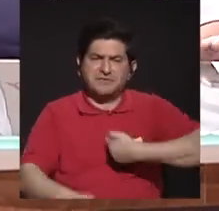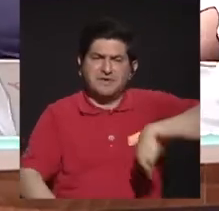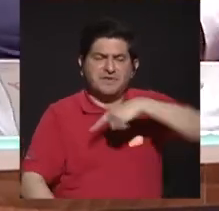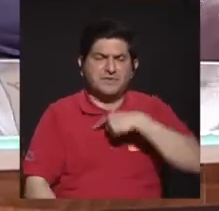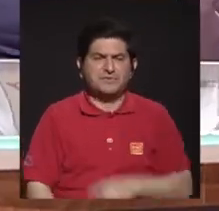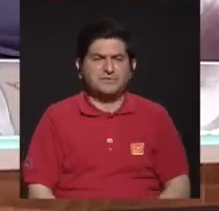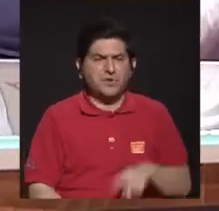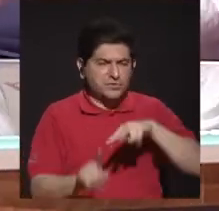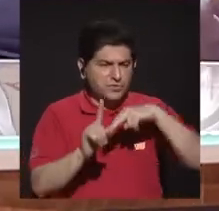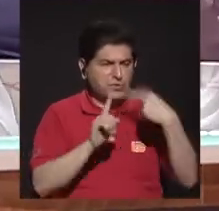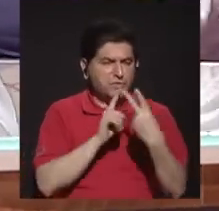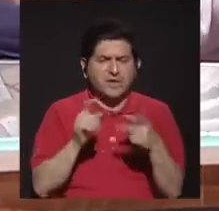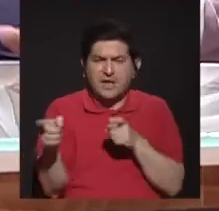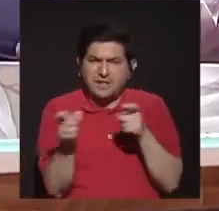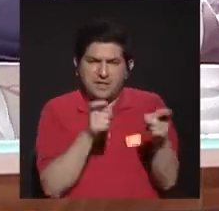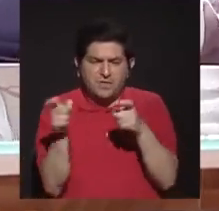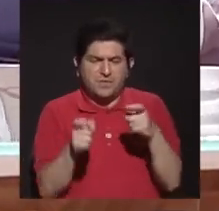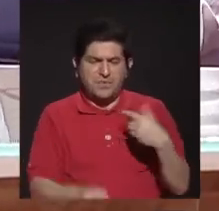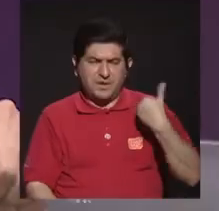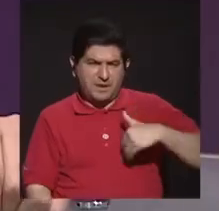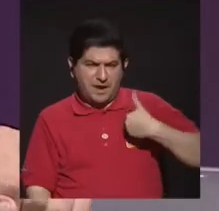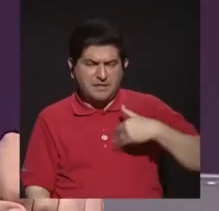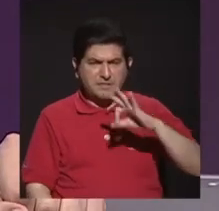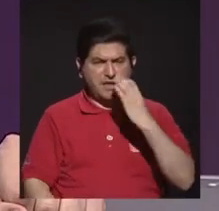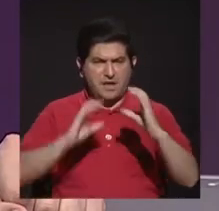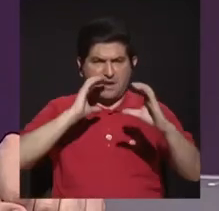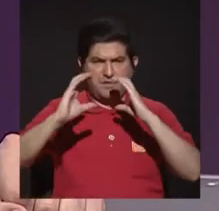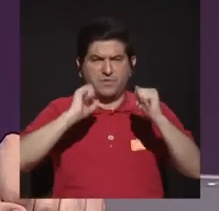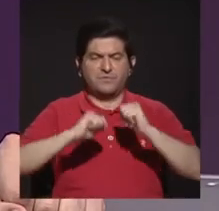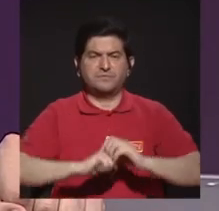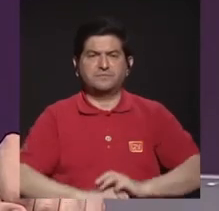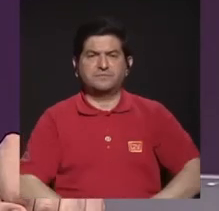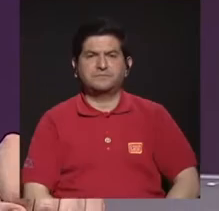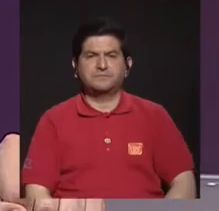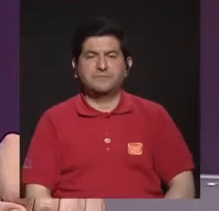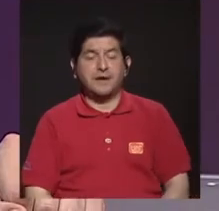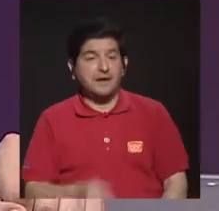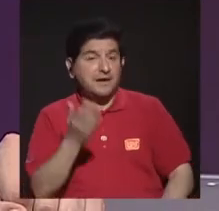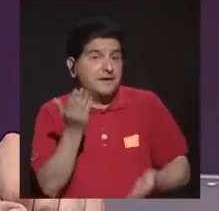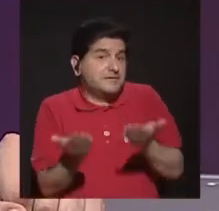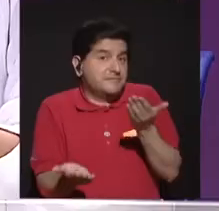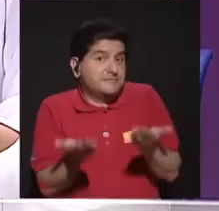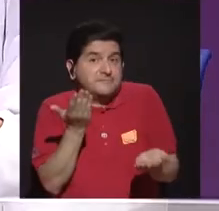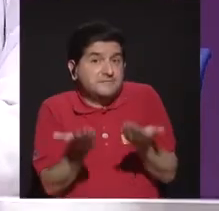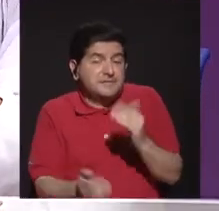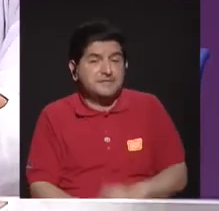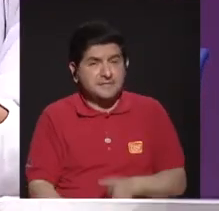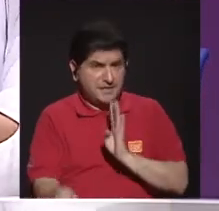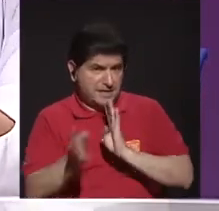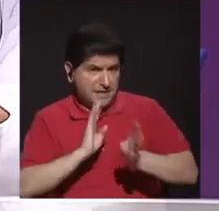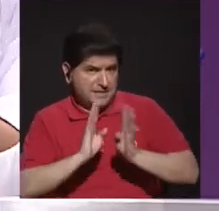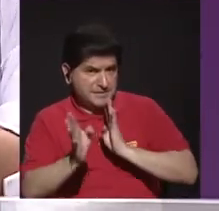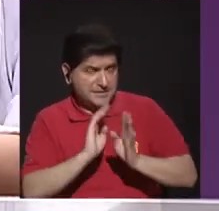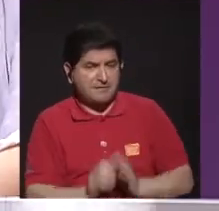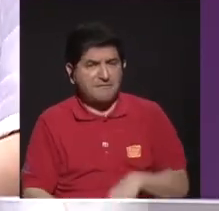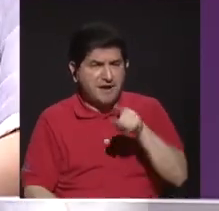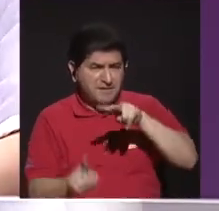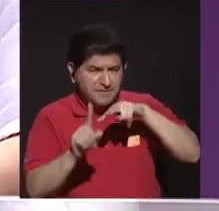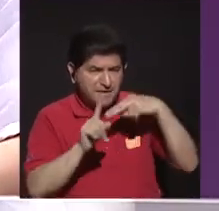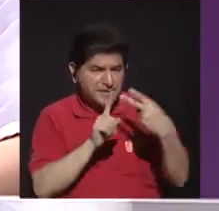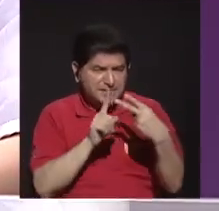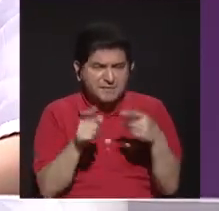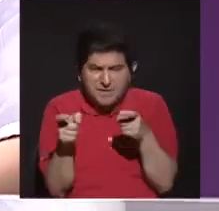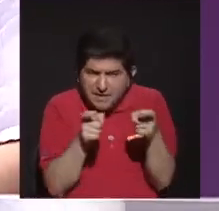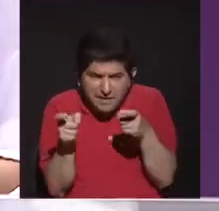esta mirada dominante masculina en los medios. Uh-huh. No sé si podemos hablar un poquito sobre esa mirada